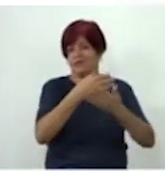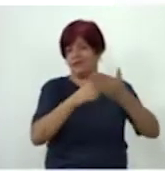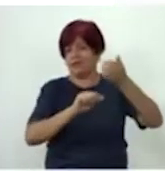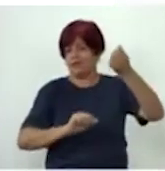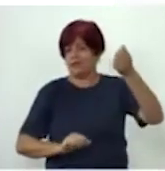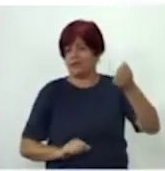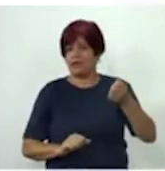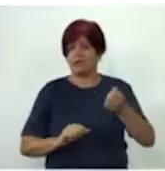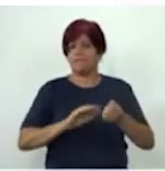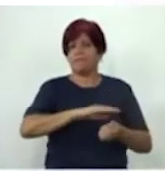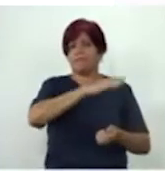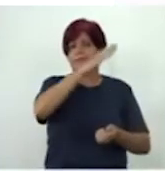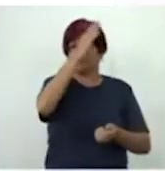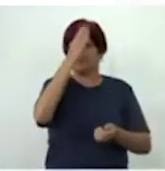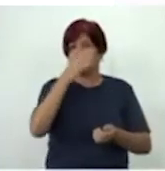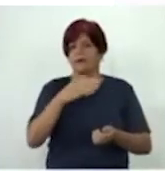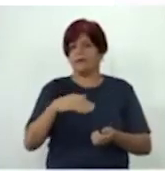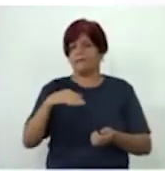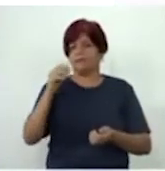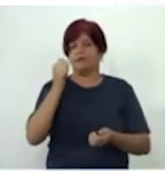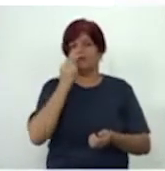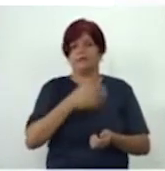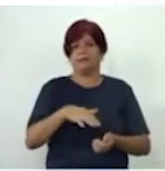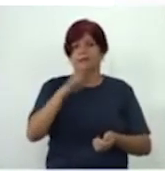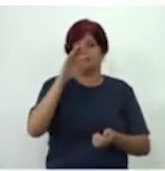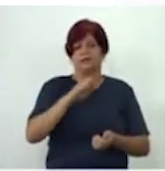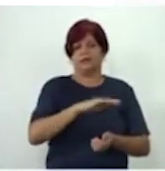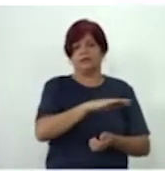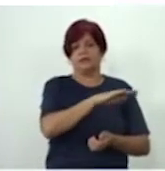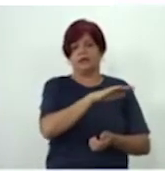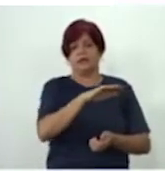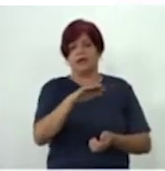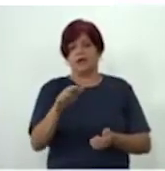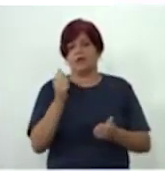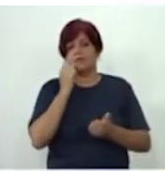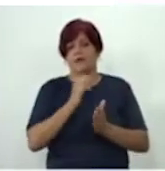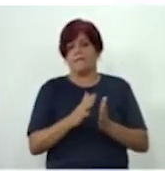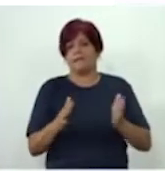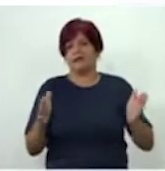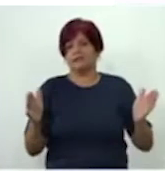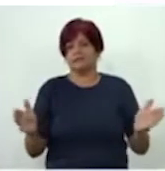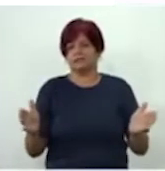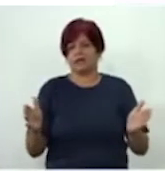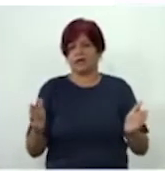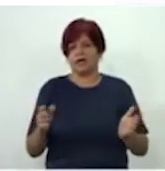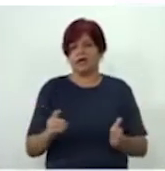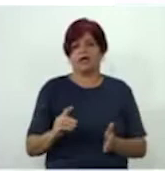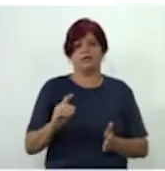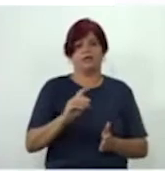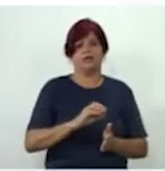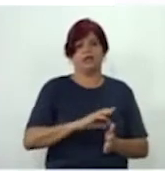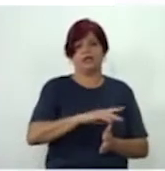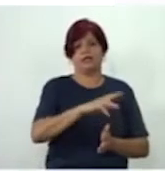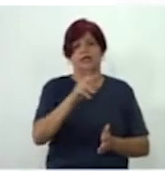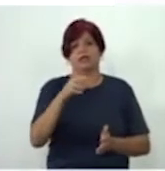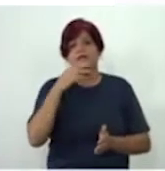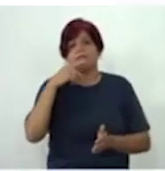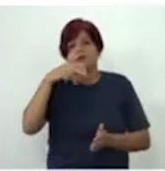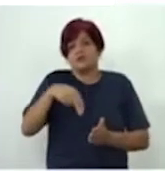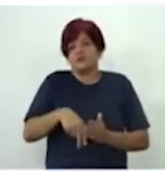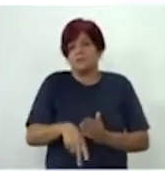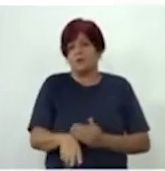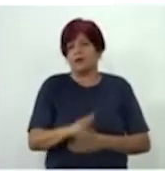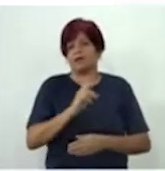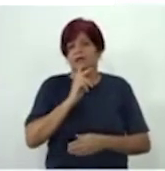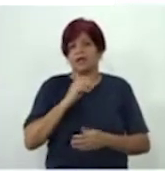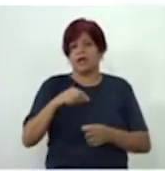las montañas más altas y las llanuras más extensas, describir el relieve submarino, definir las